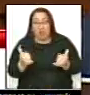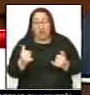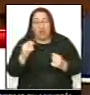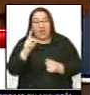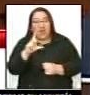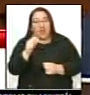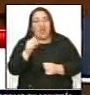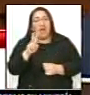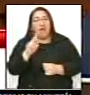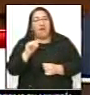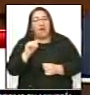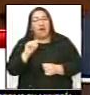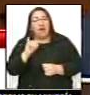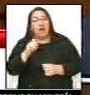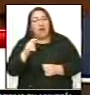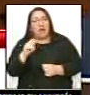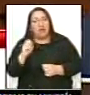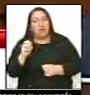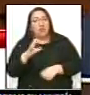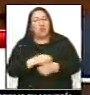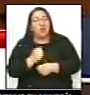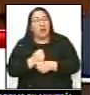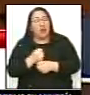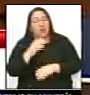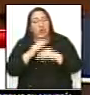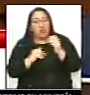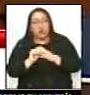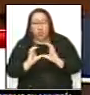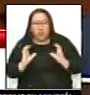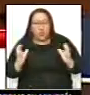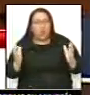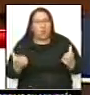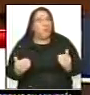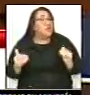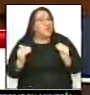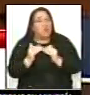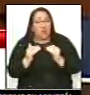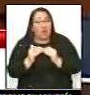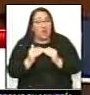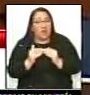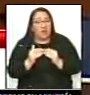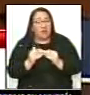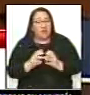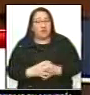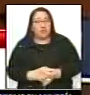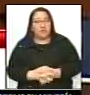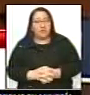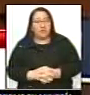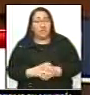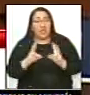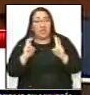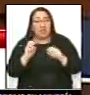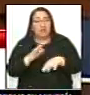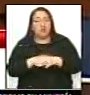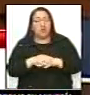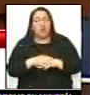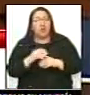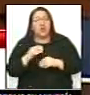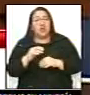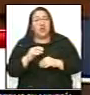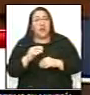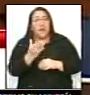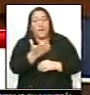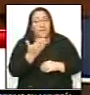asociado directamente a los temas de obras de construcción. Y de la misma manera, presidente, el tema de la licitación de